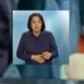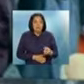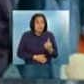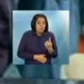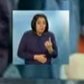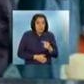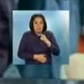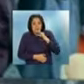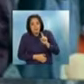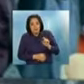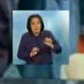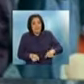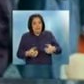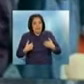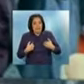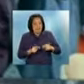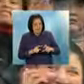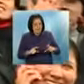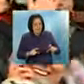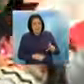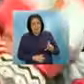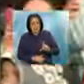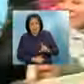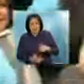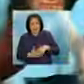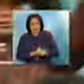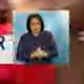una señora tenía invitación.